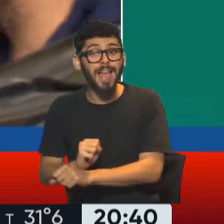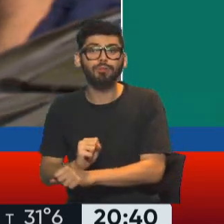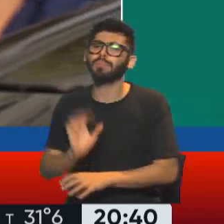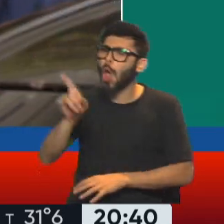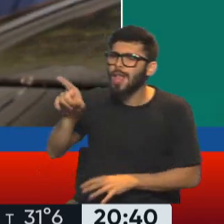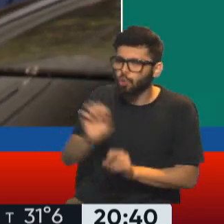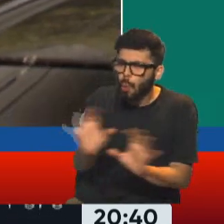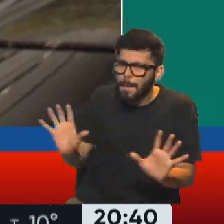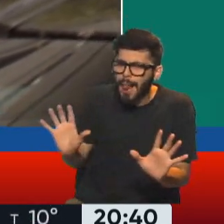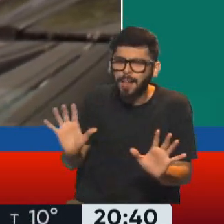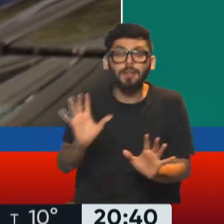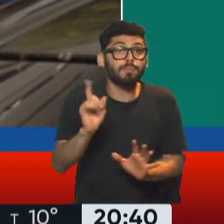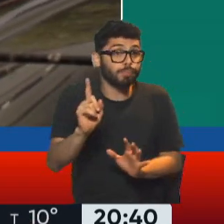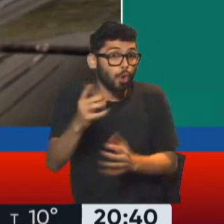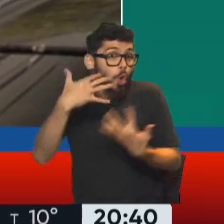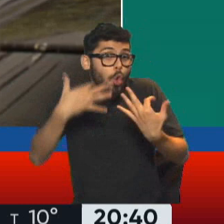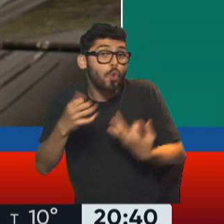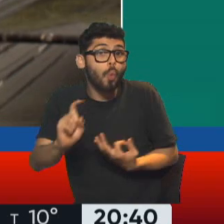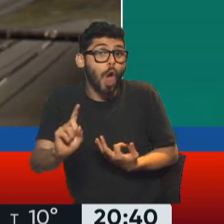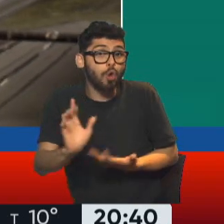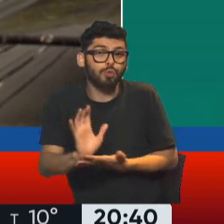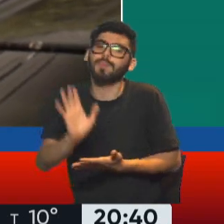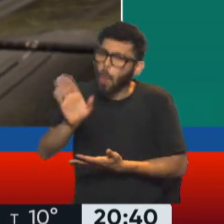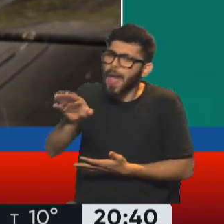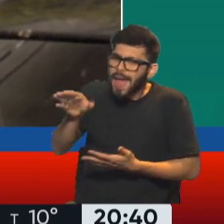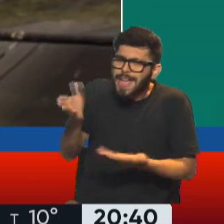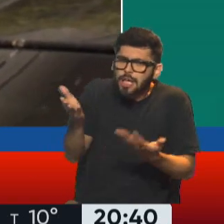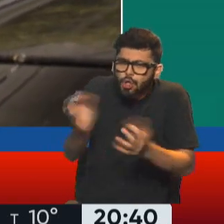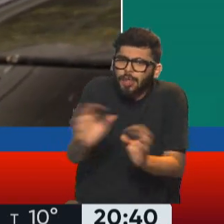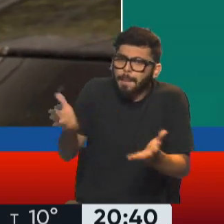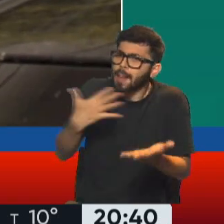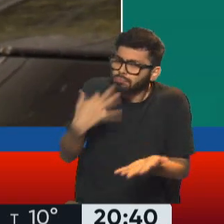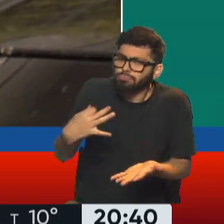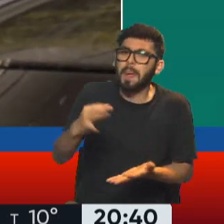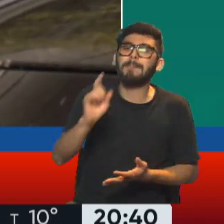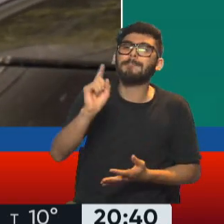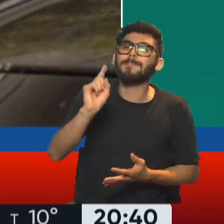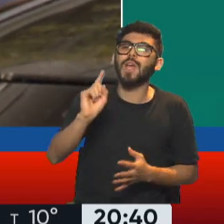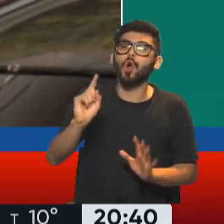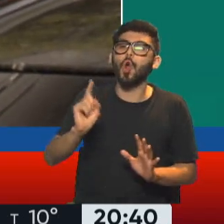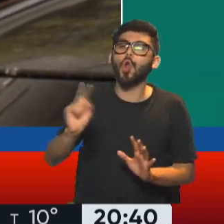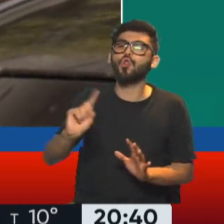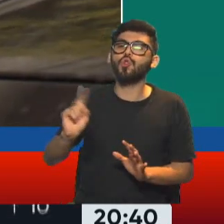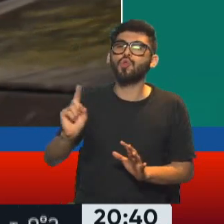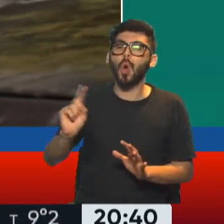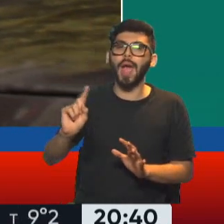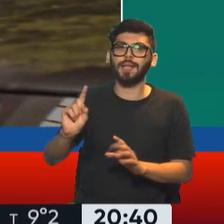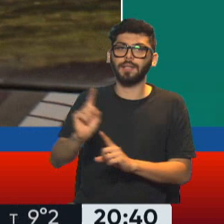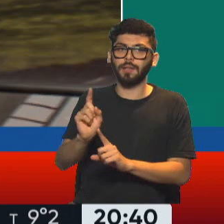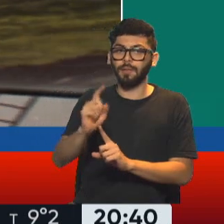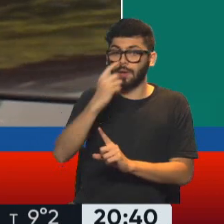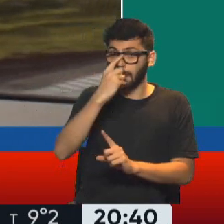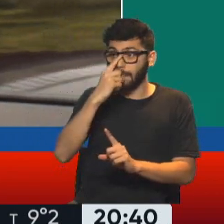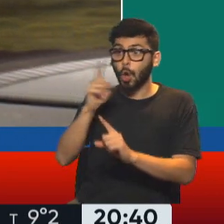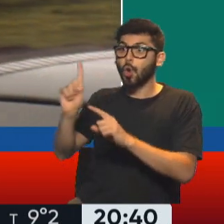manera absolutamente injusta, o no fue Osvaldo, de una eso manera estuvo injusta. mal, pero no se puede Entonces, terminar con el canibalismo comiéndose